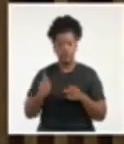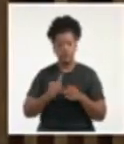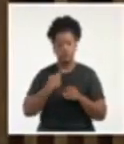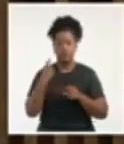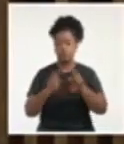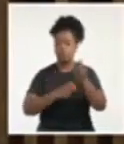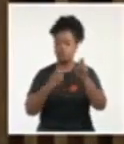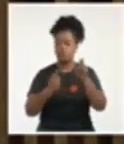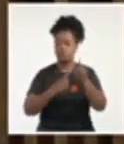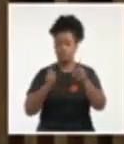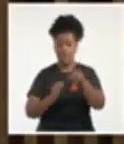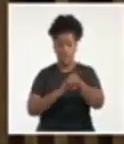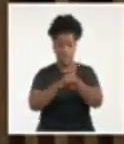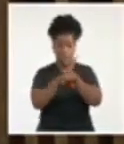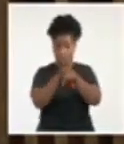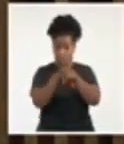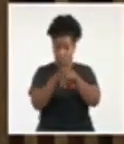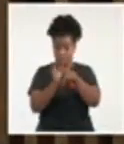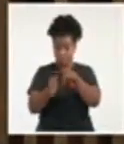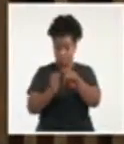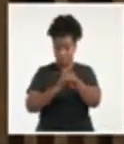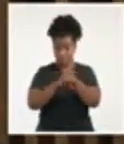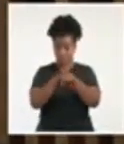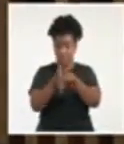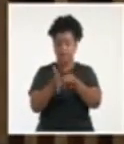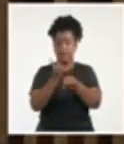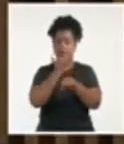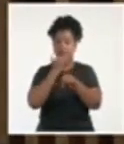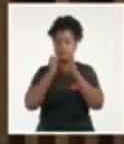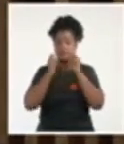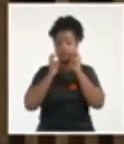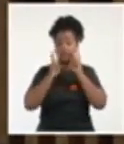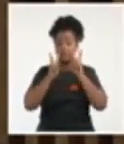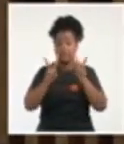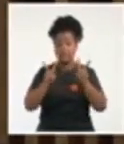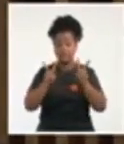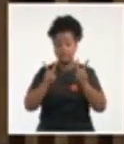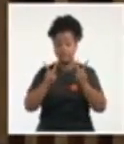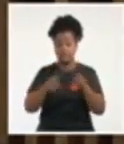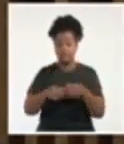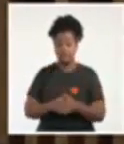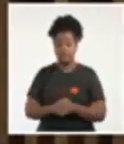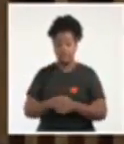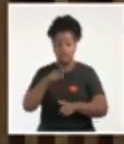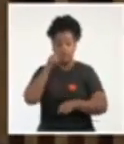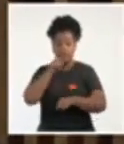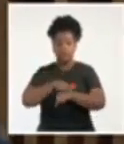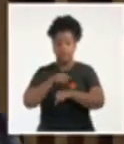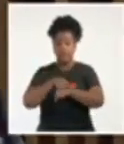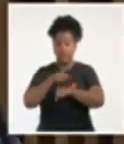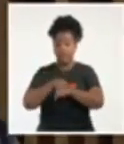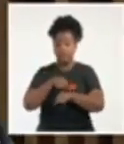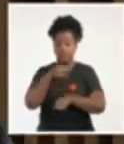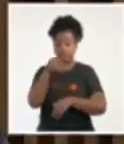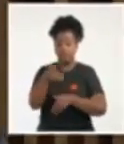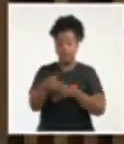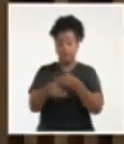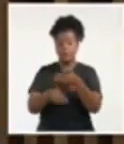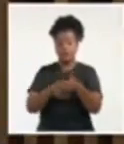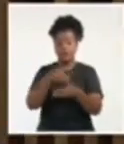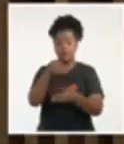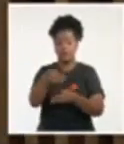una pandemia que le ha reconfigurado la vida al planeta. Al cabo de este tiempo transcurrido, quisiera saber cuál